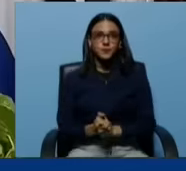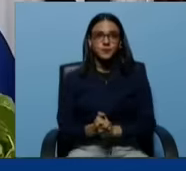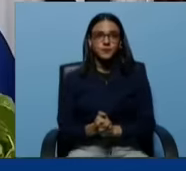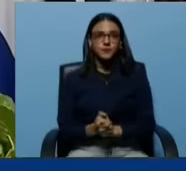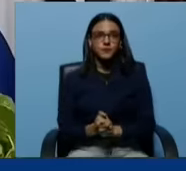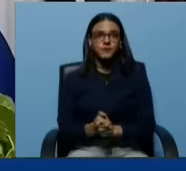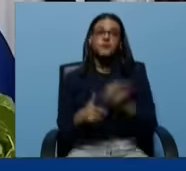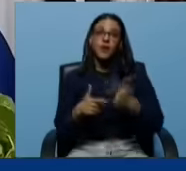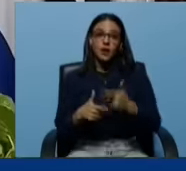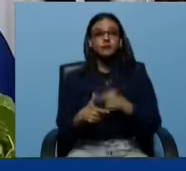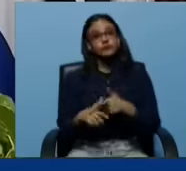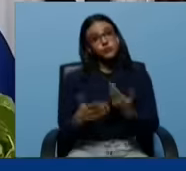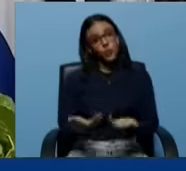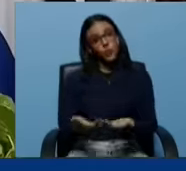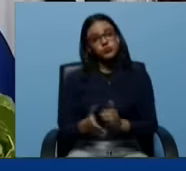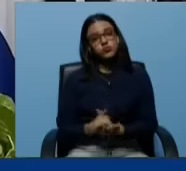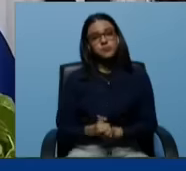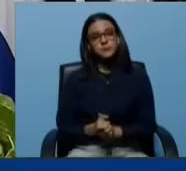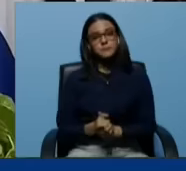Entonces,